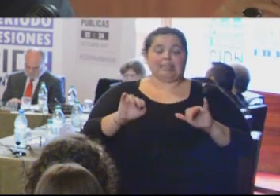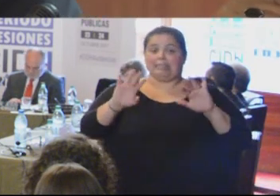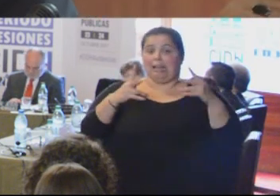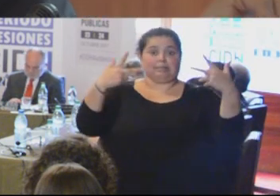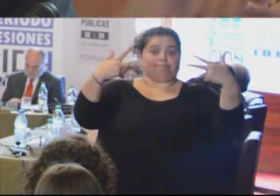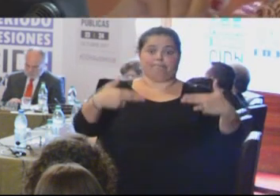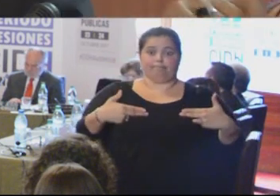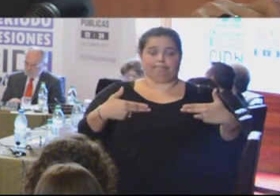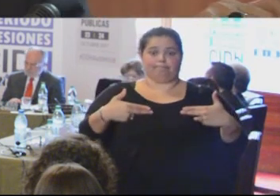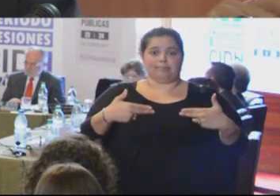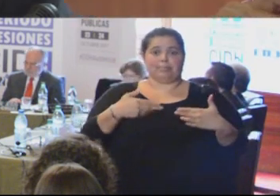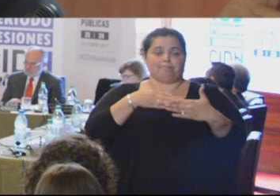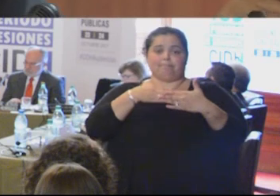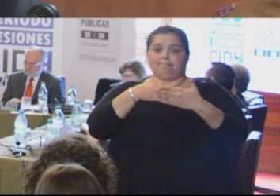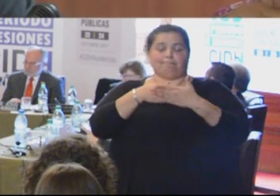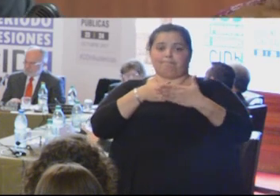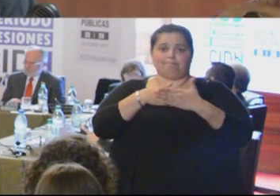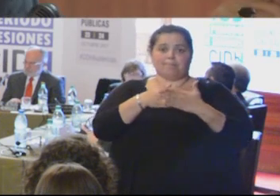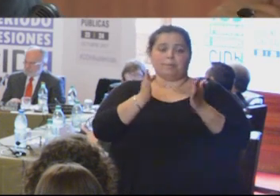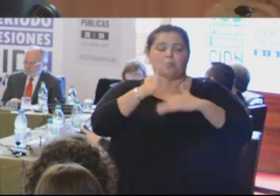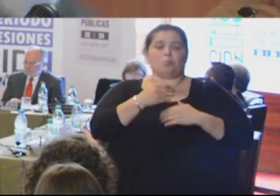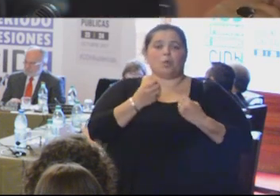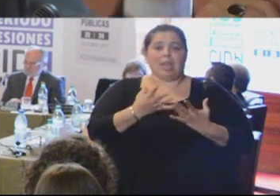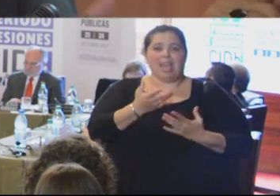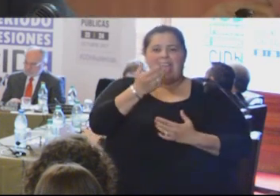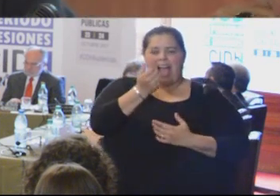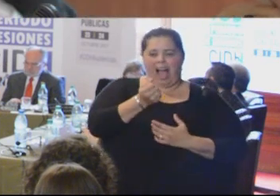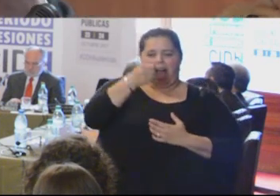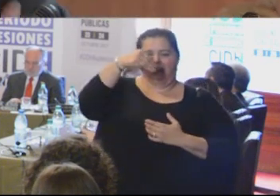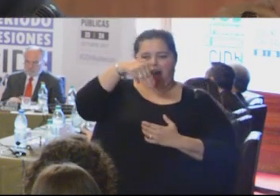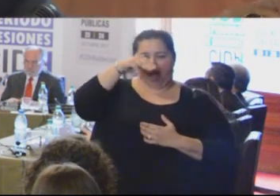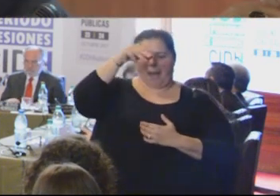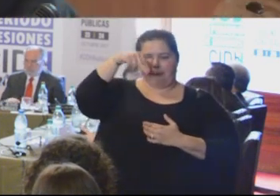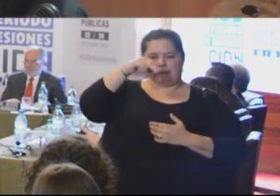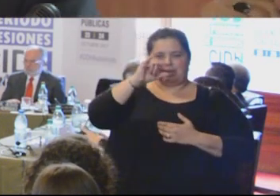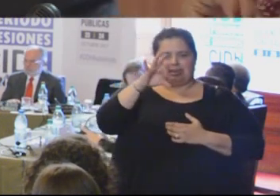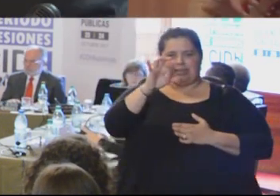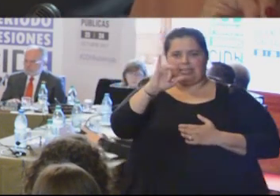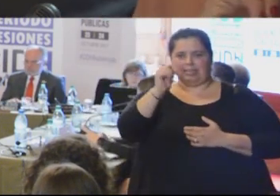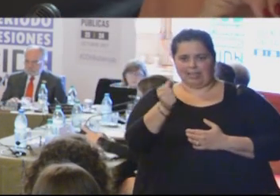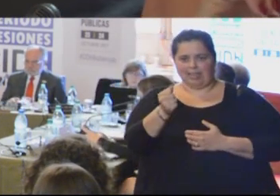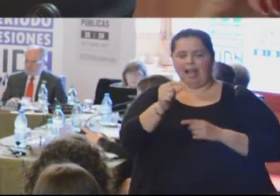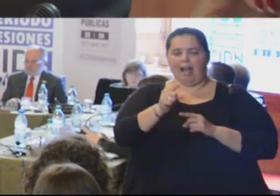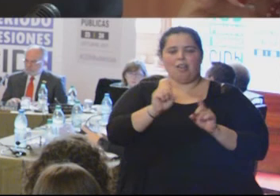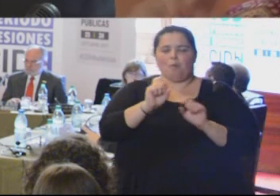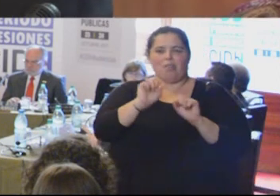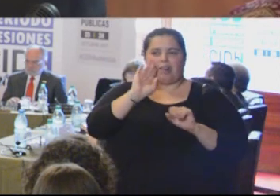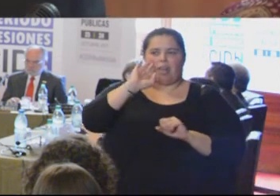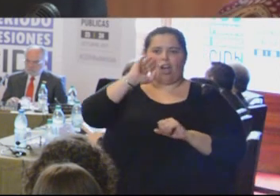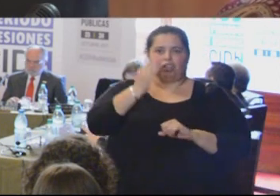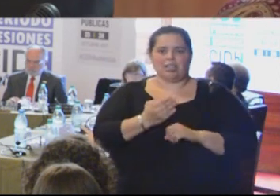las tías no pueden ser reconocidas por la jurisprudencia de nuestro sistema cuando incluyen